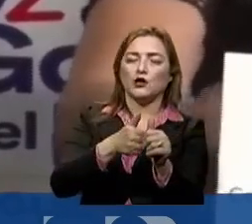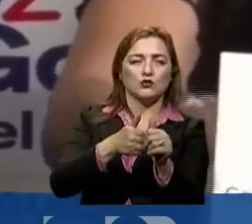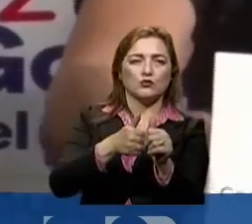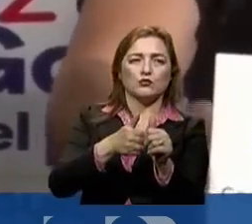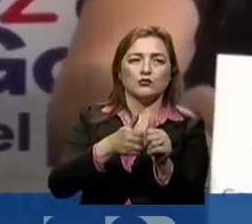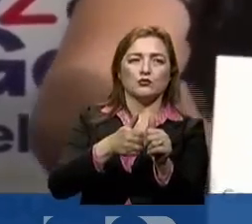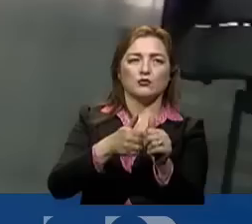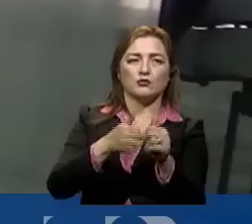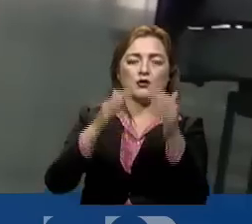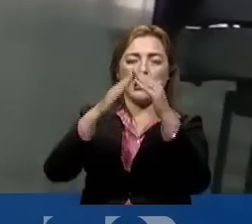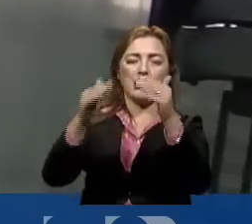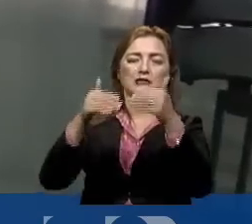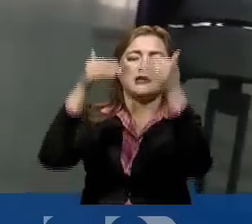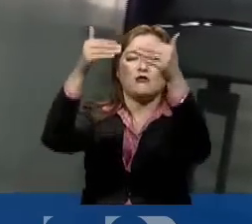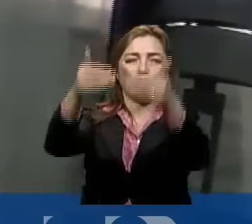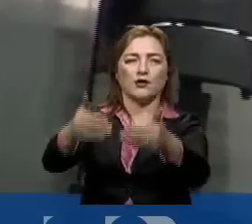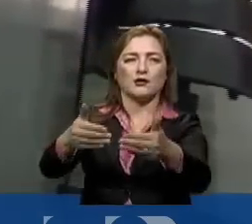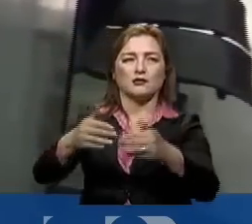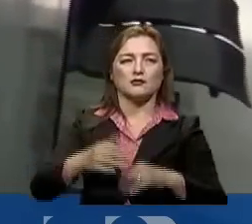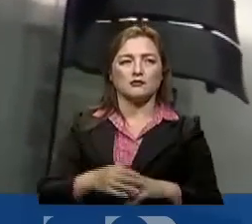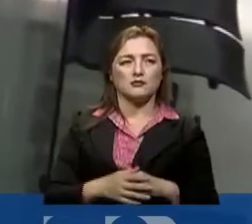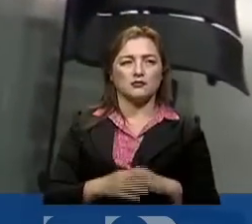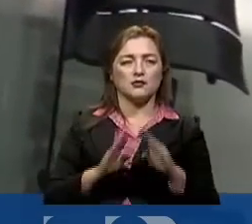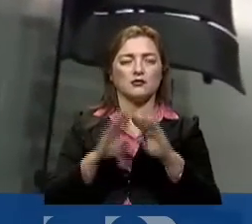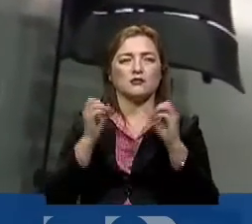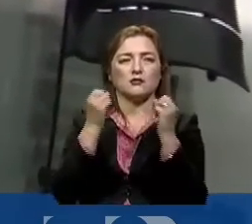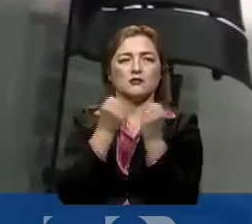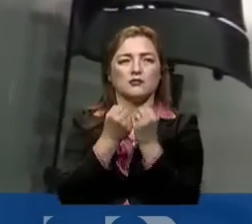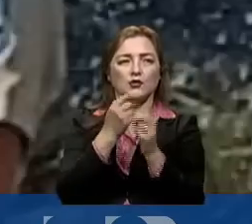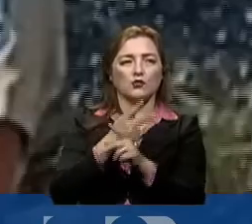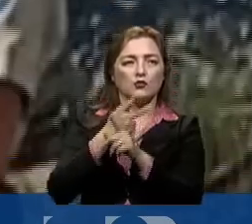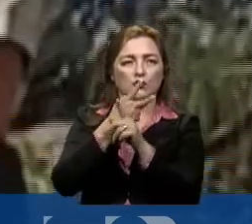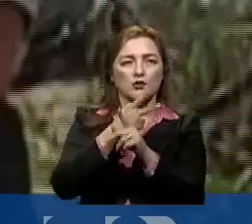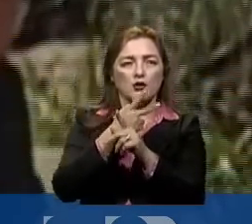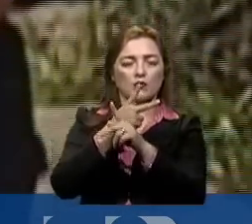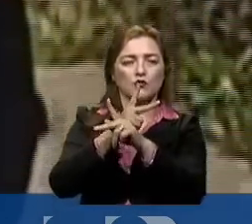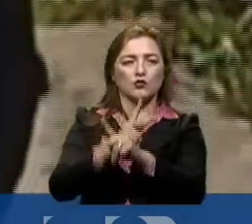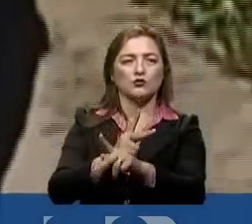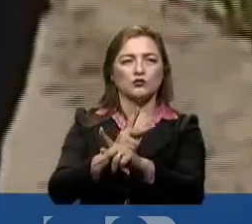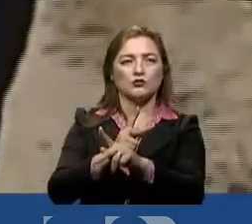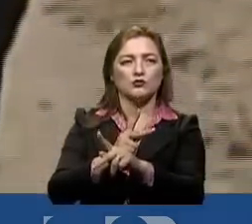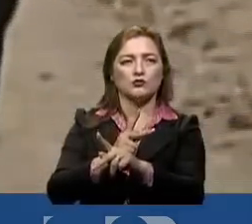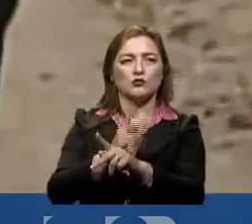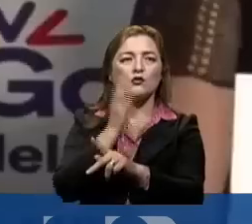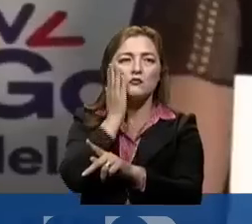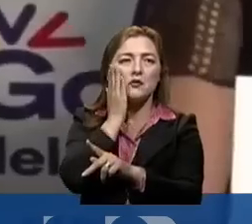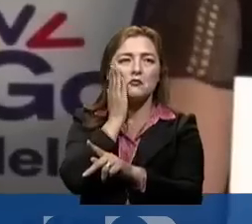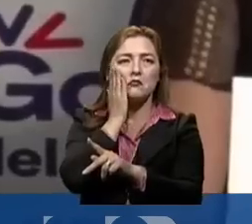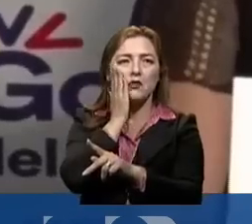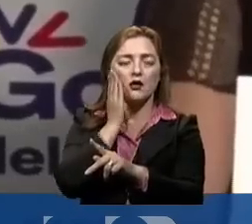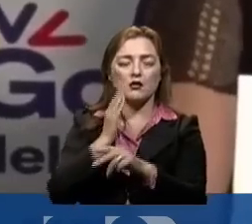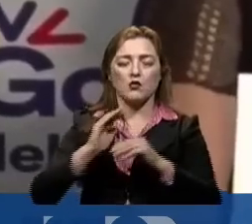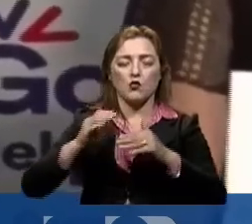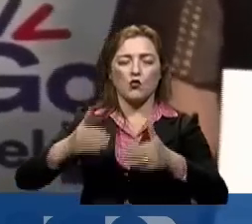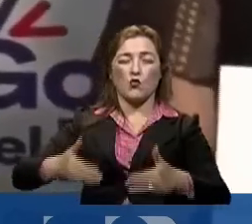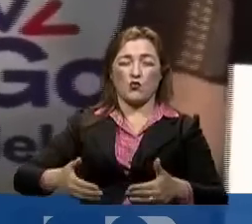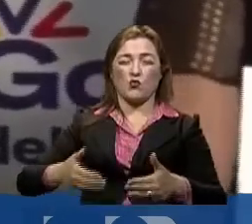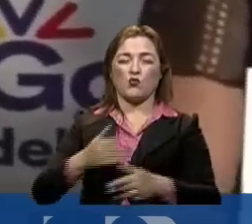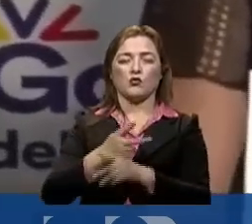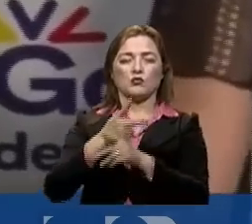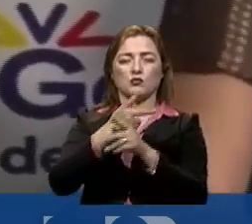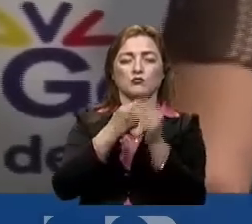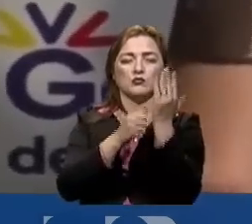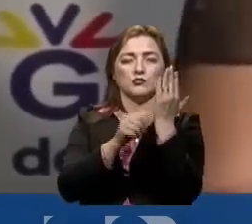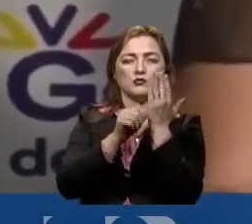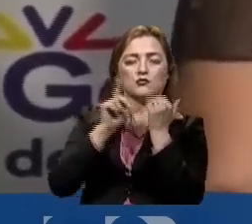lamentablemente vive enfrente. El MIES asumirá el cuidado y protección del menor y de la madre que está en gestación. Vamos a articular con el